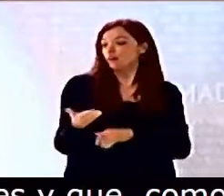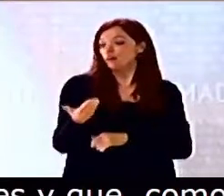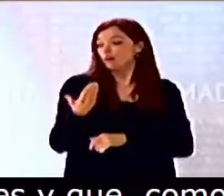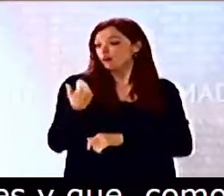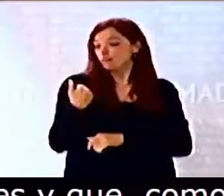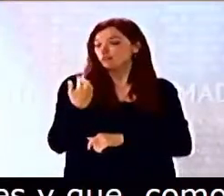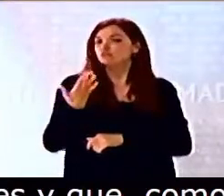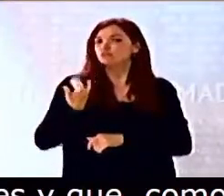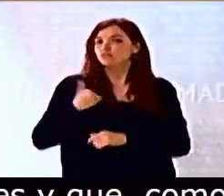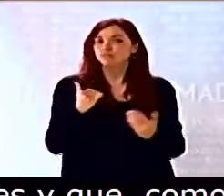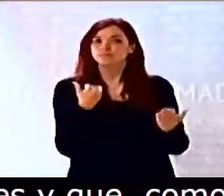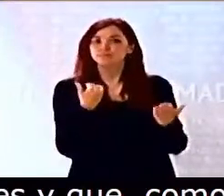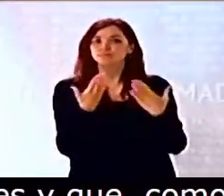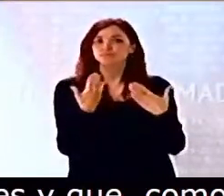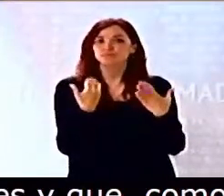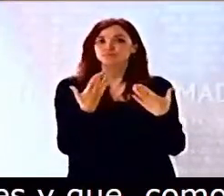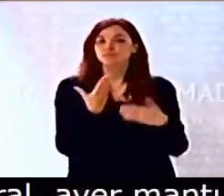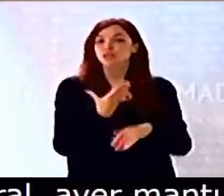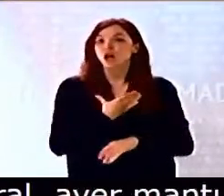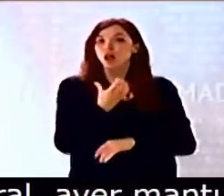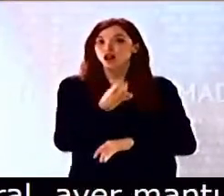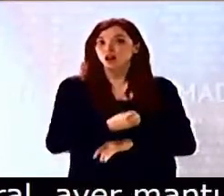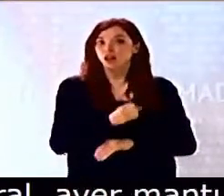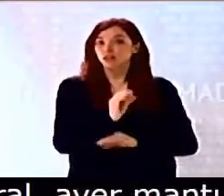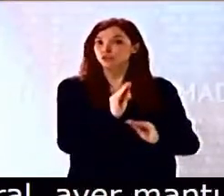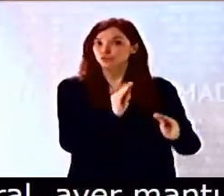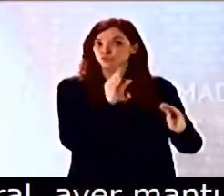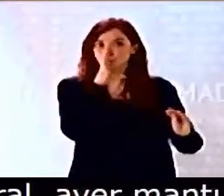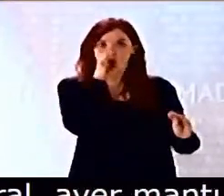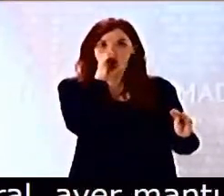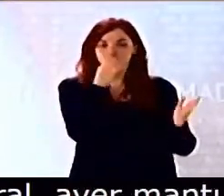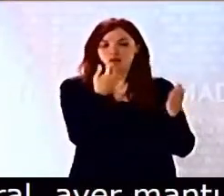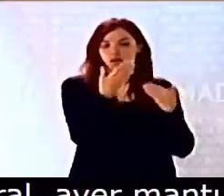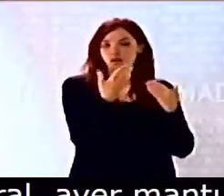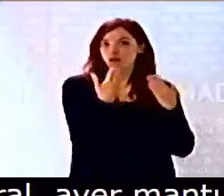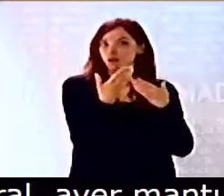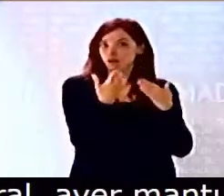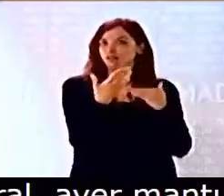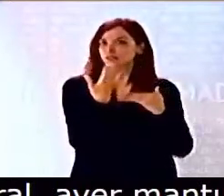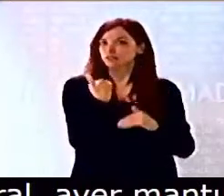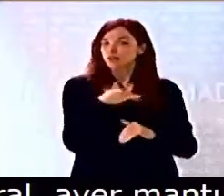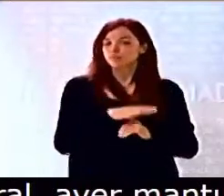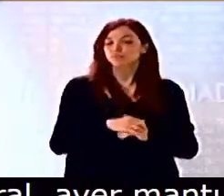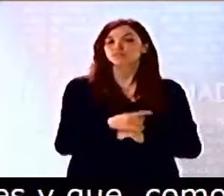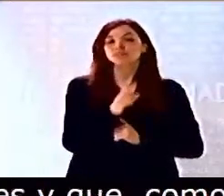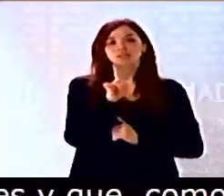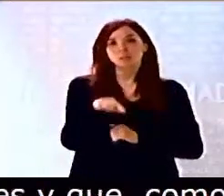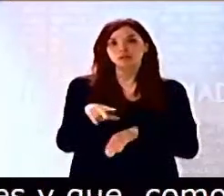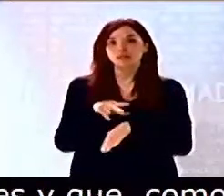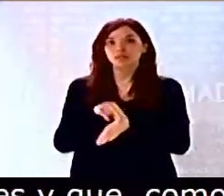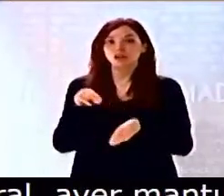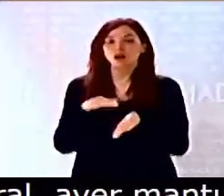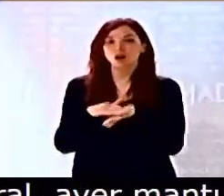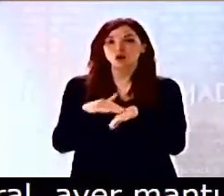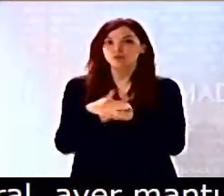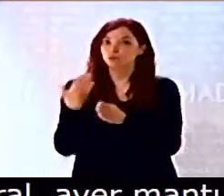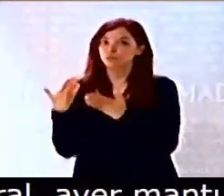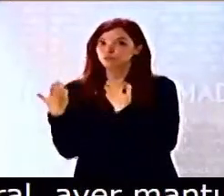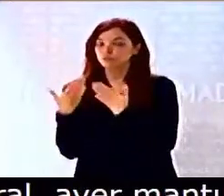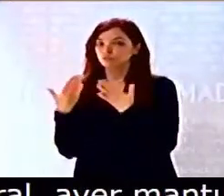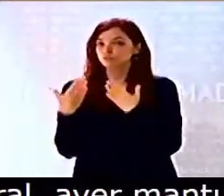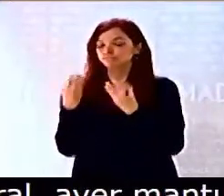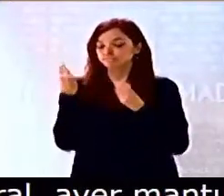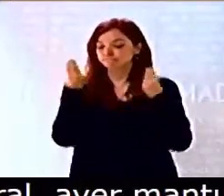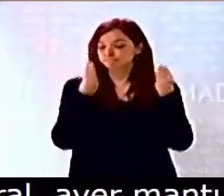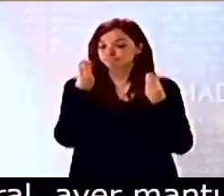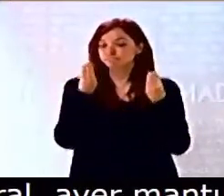Ayer mantuve una conversación con el alcalde de la localidad, también con la delegación del Gobierno, y la idea